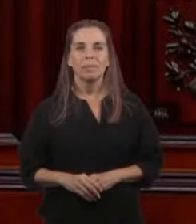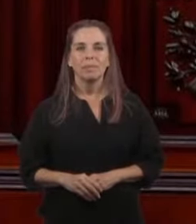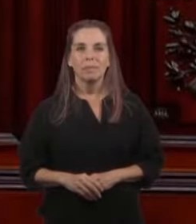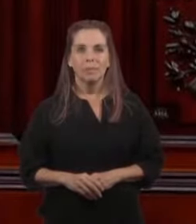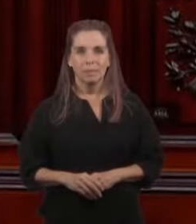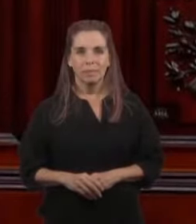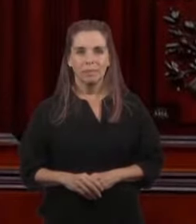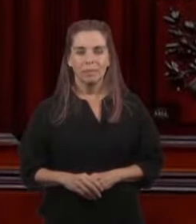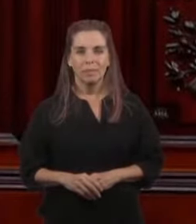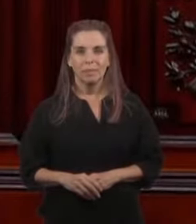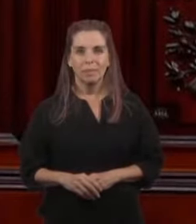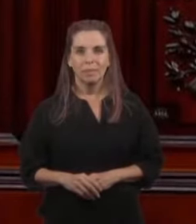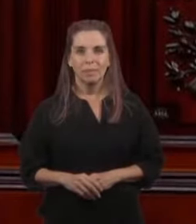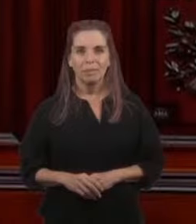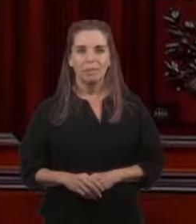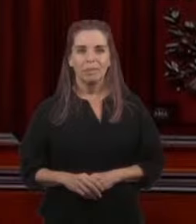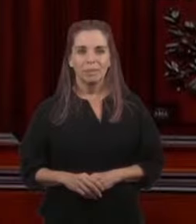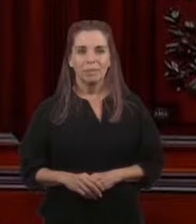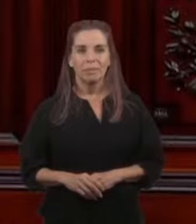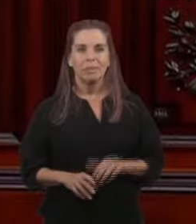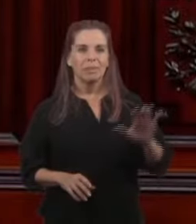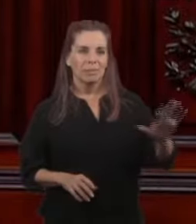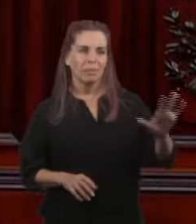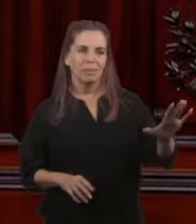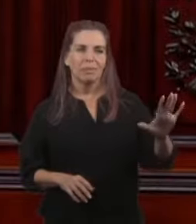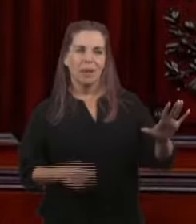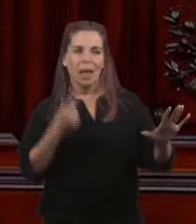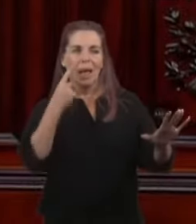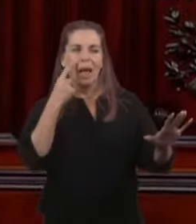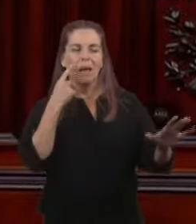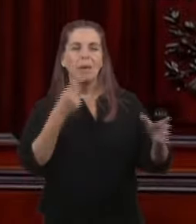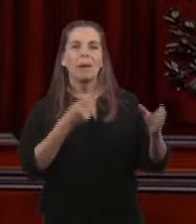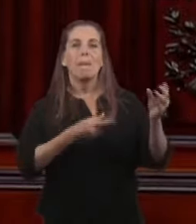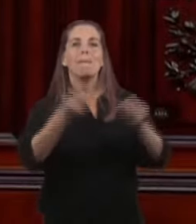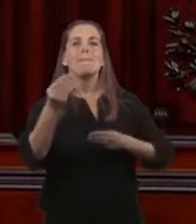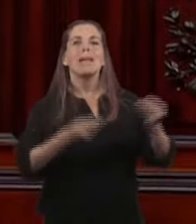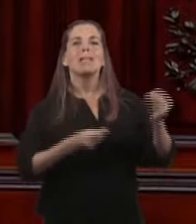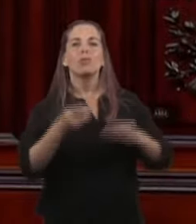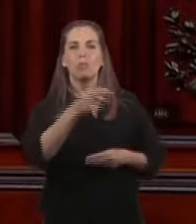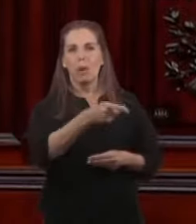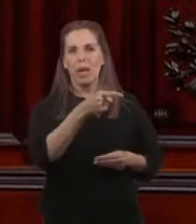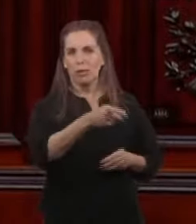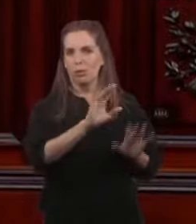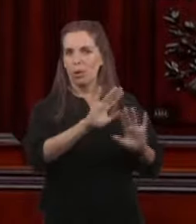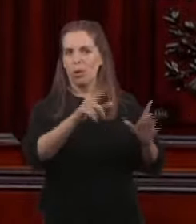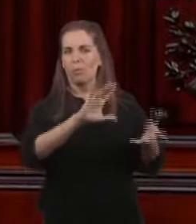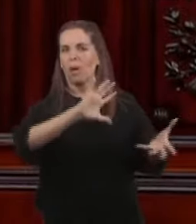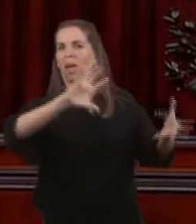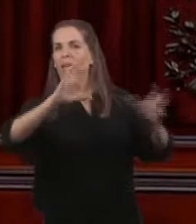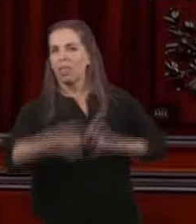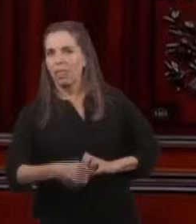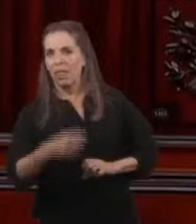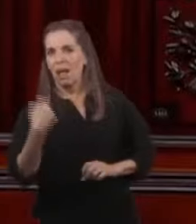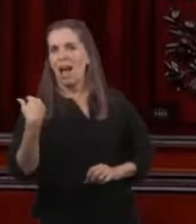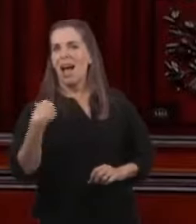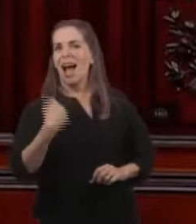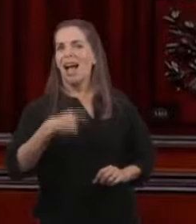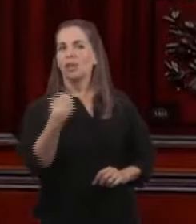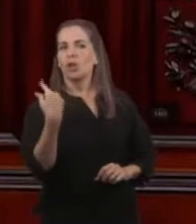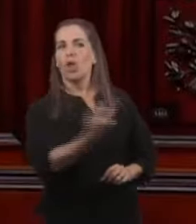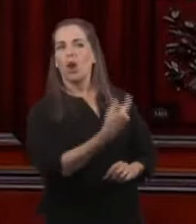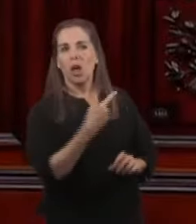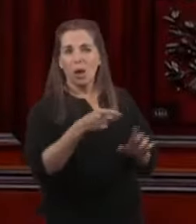último hacelo dentro del presupuesto y no de manera demagógica perjudicando a todos los argentinos por